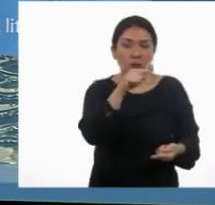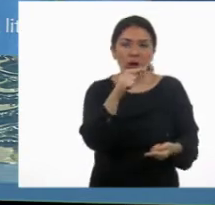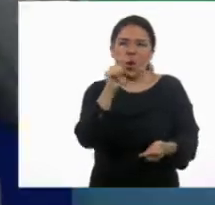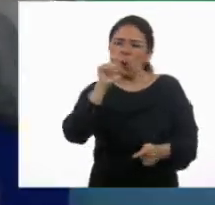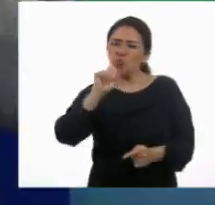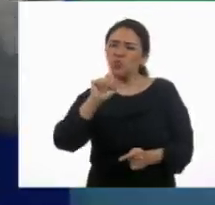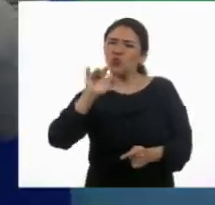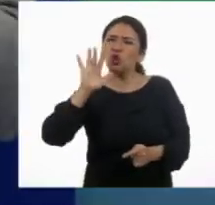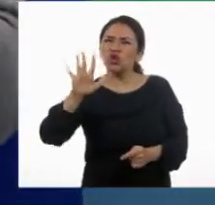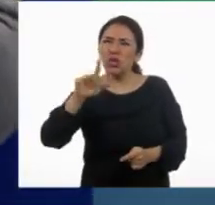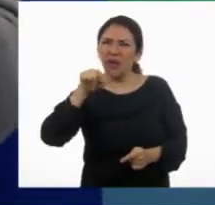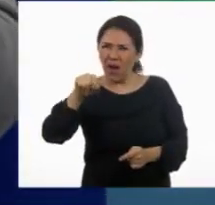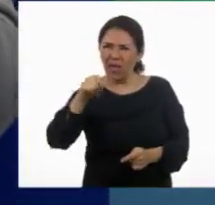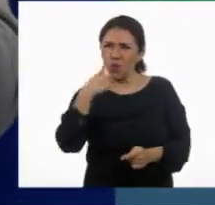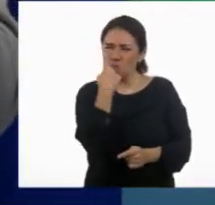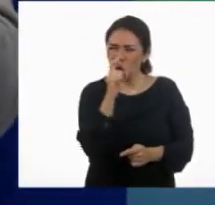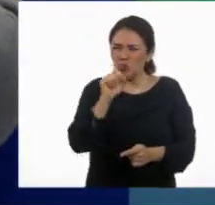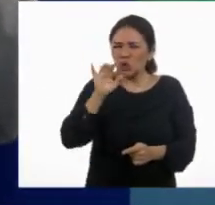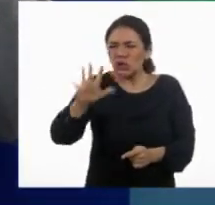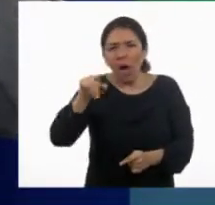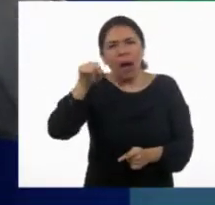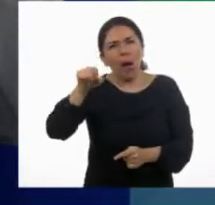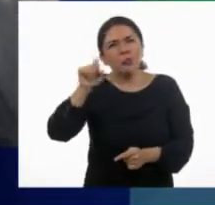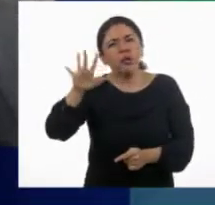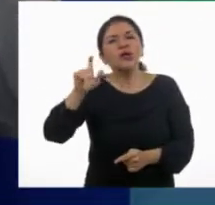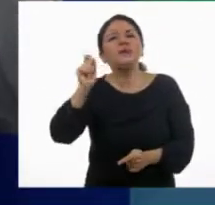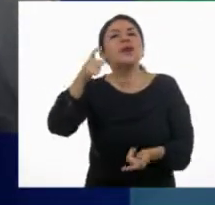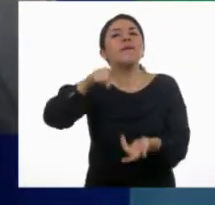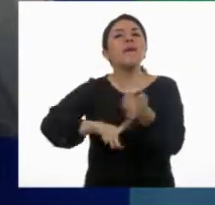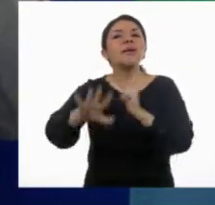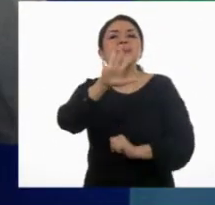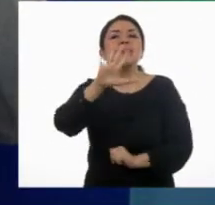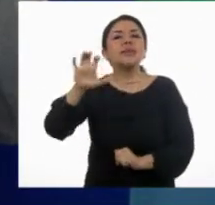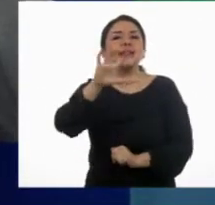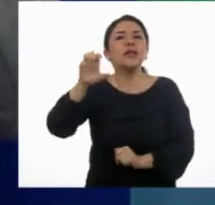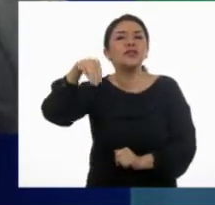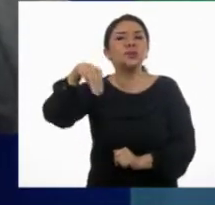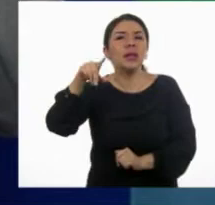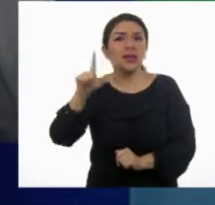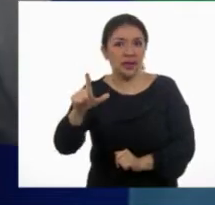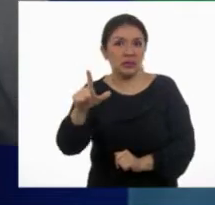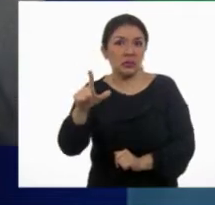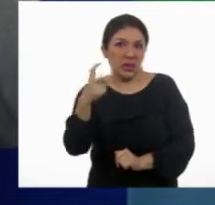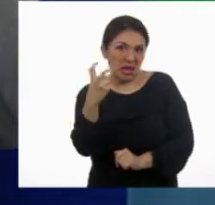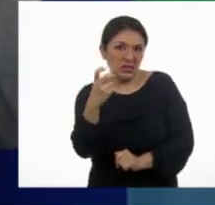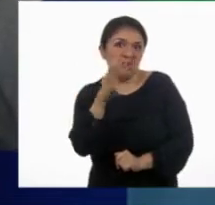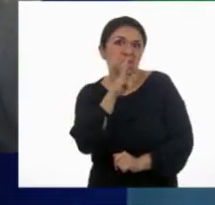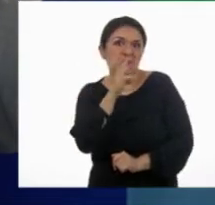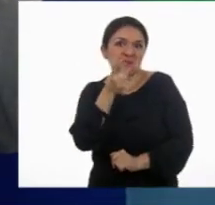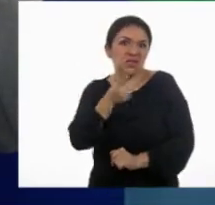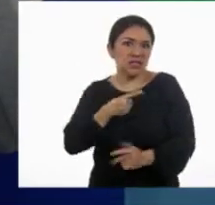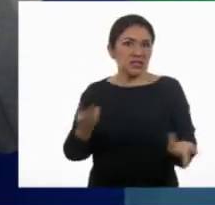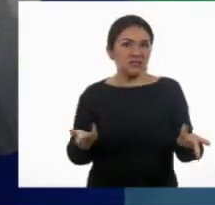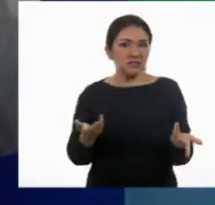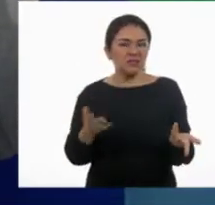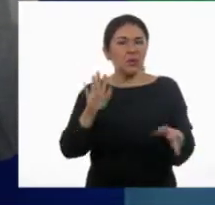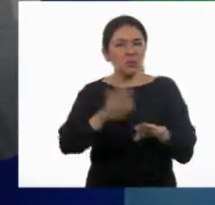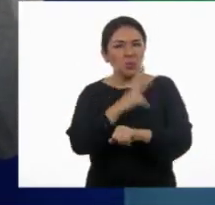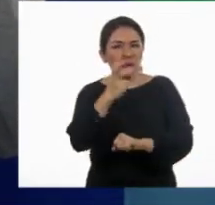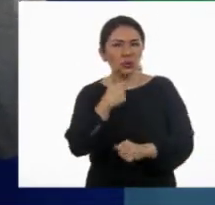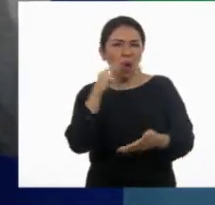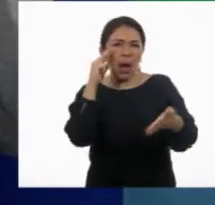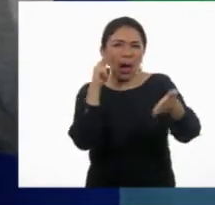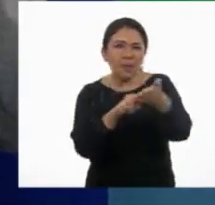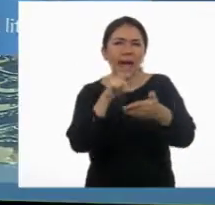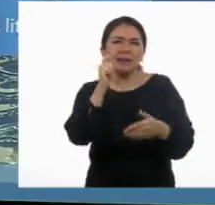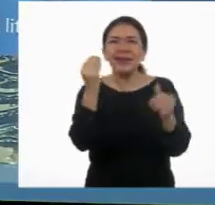punto 5, pues representa 500 mililitros. Eso fue lo que me dijo mi mamá, por lo que